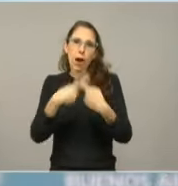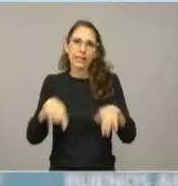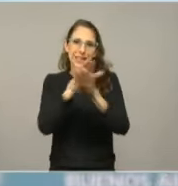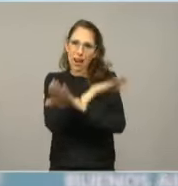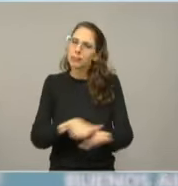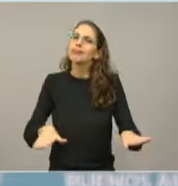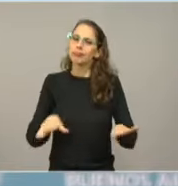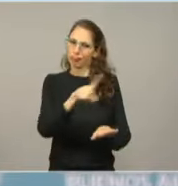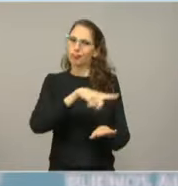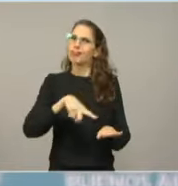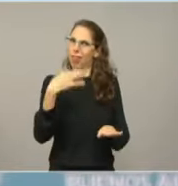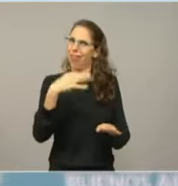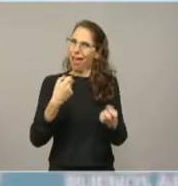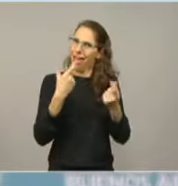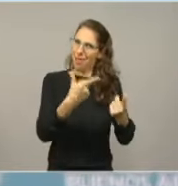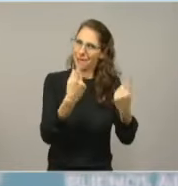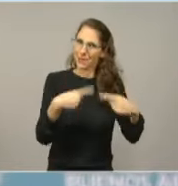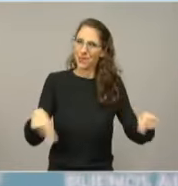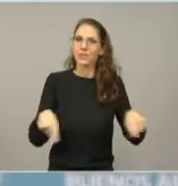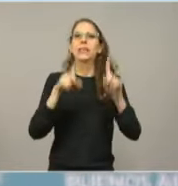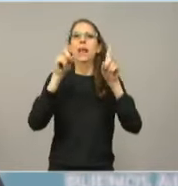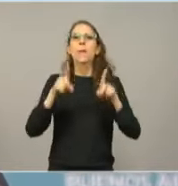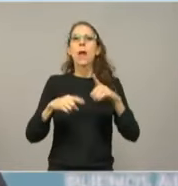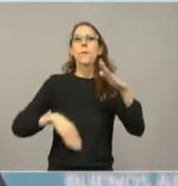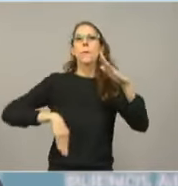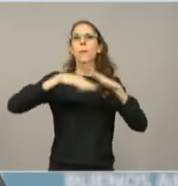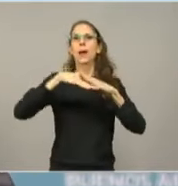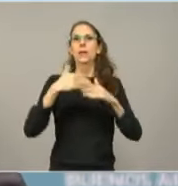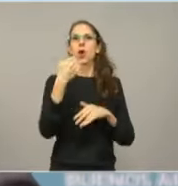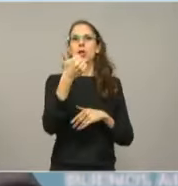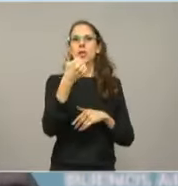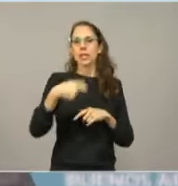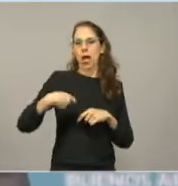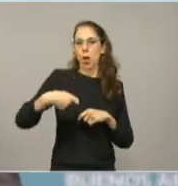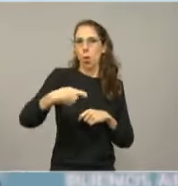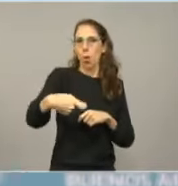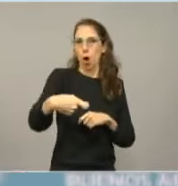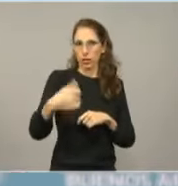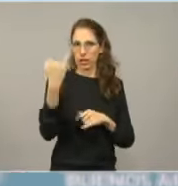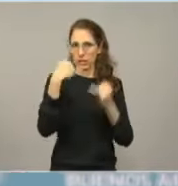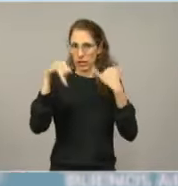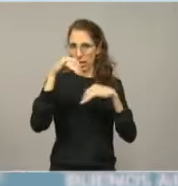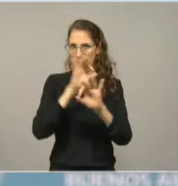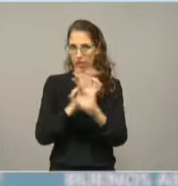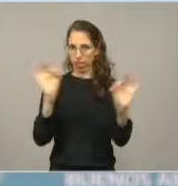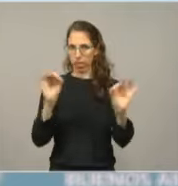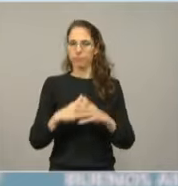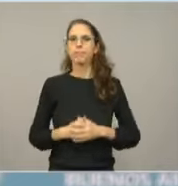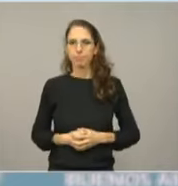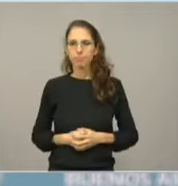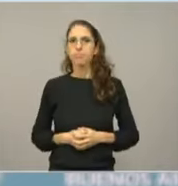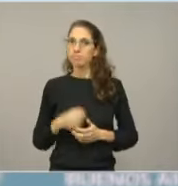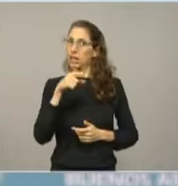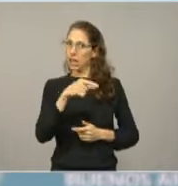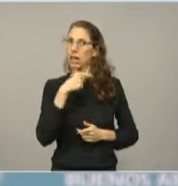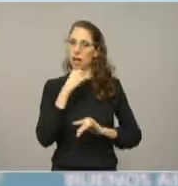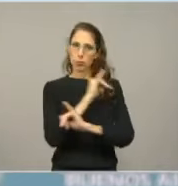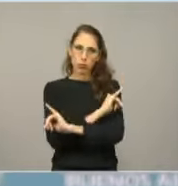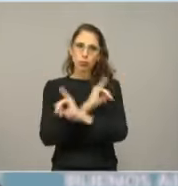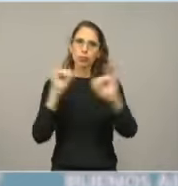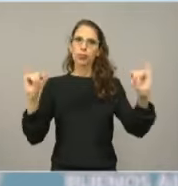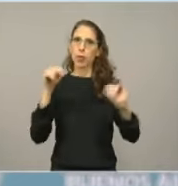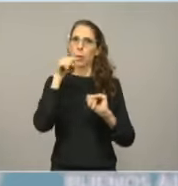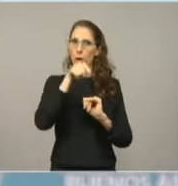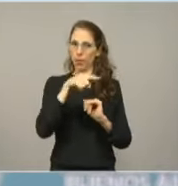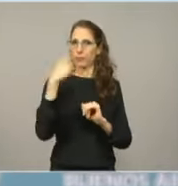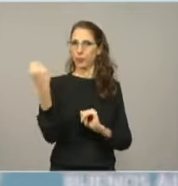merecen y hasta seis cuotas sin interés queríamos poner en valor este este anuncio porque sabemos que que es realmente muy